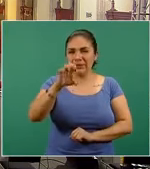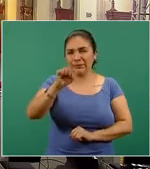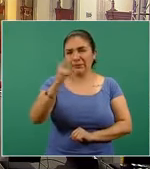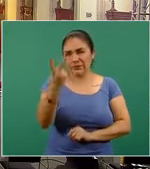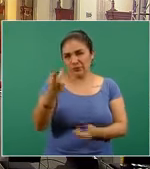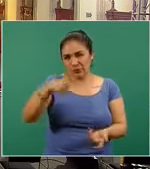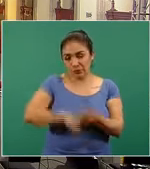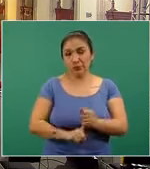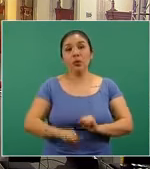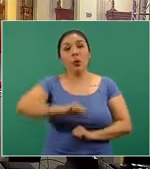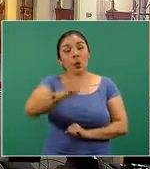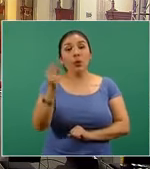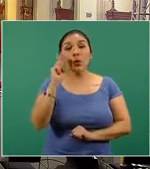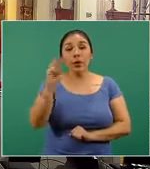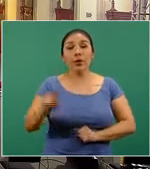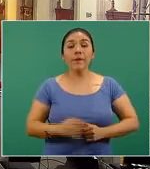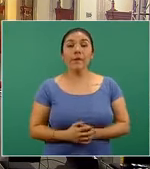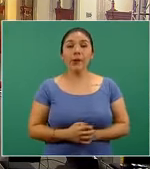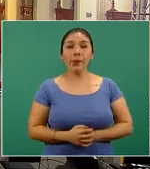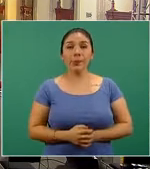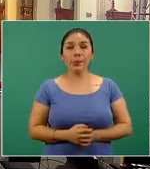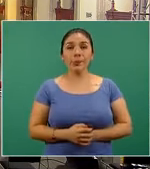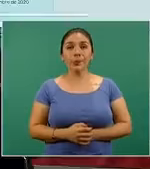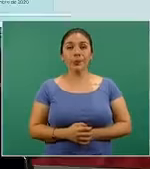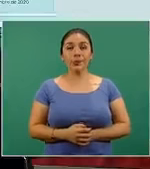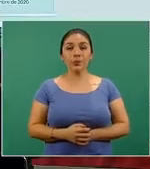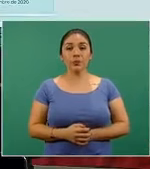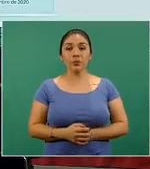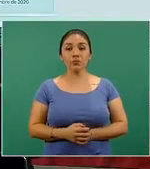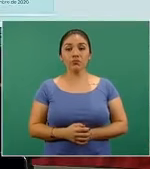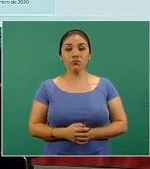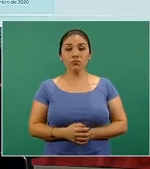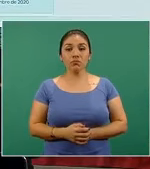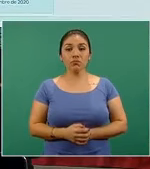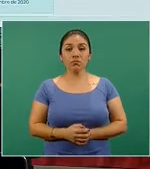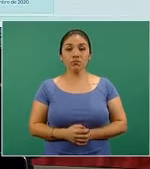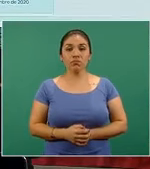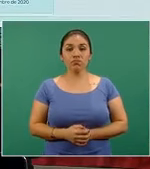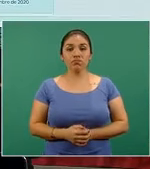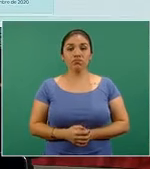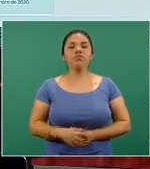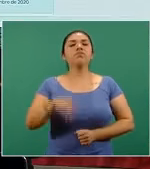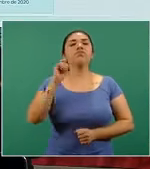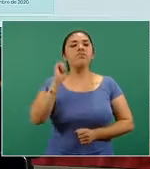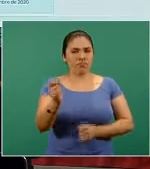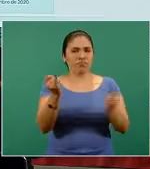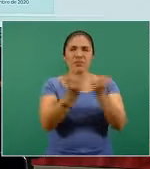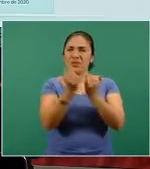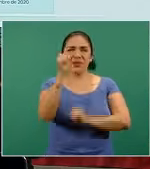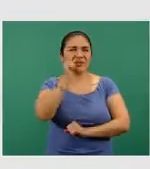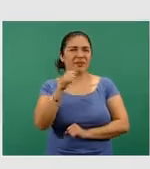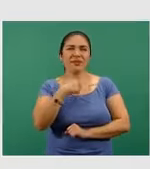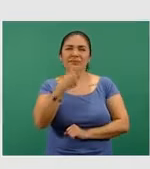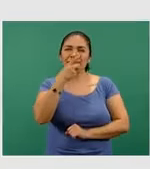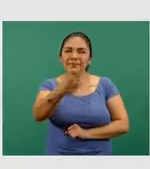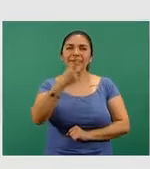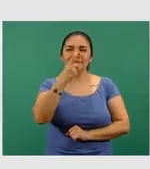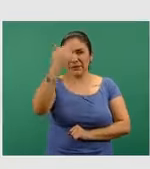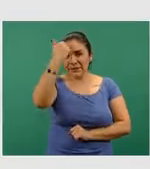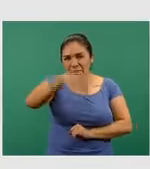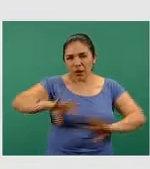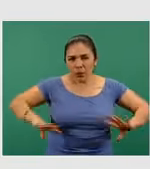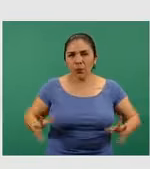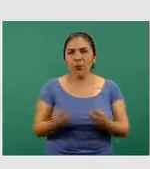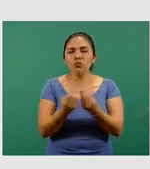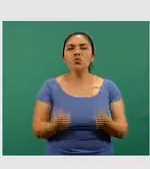graves. Si vemos la siguiente diapositiva, tenemos también la actualización, siempre la repasamos para saber todas estas